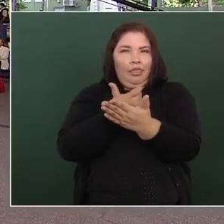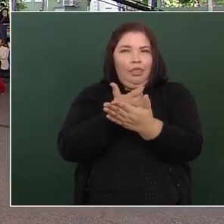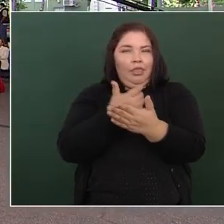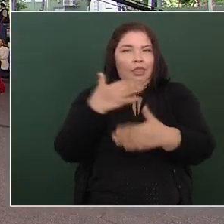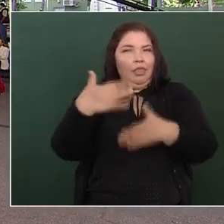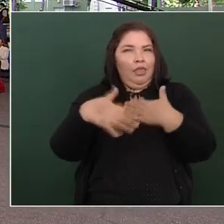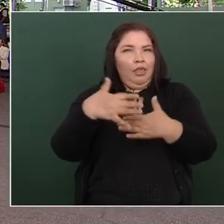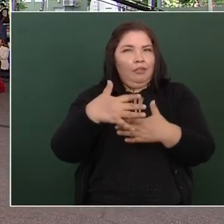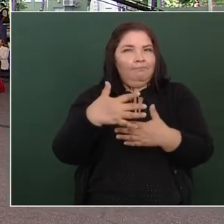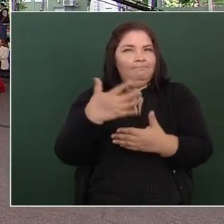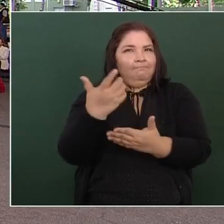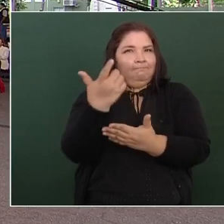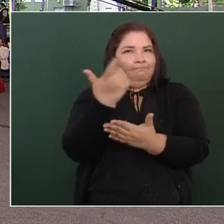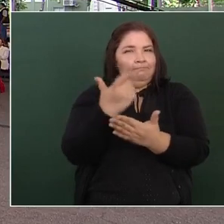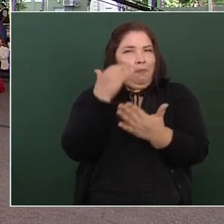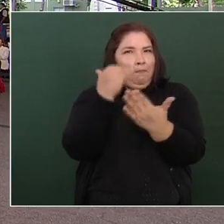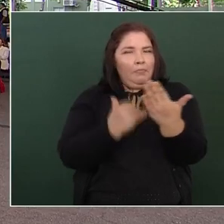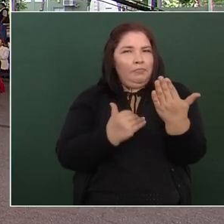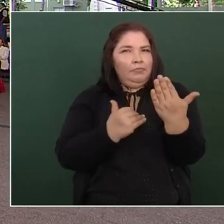sueldo,